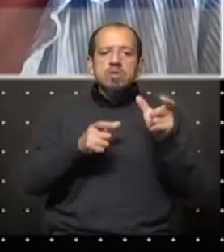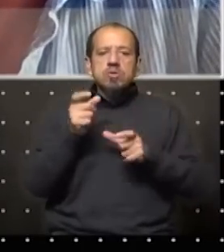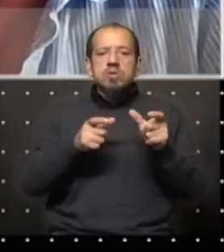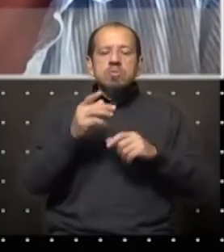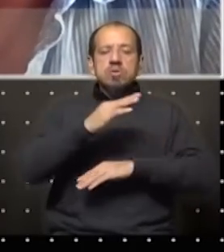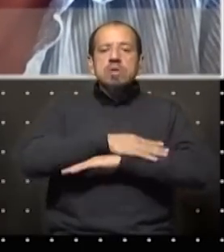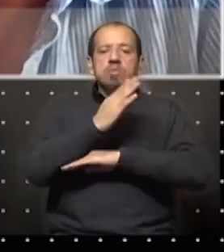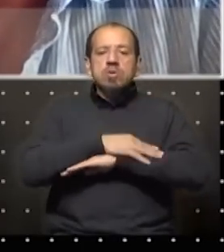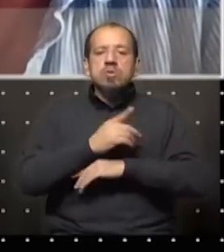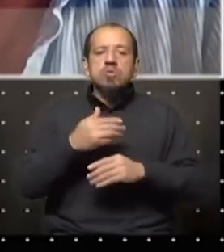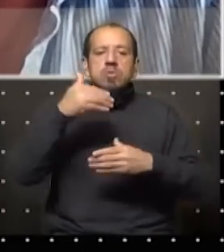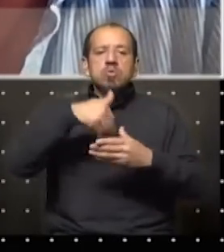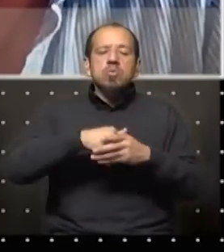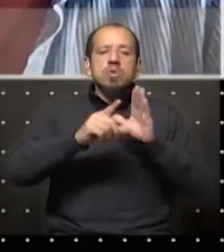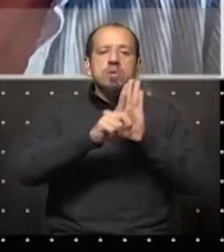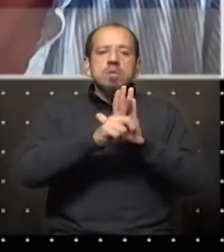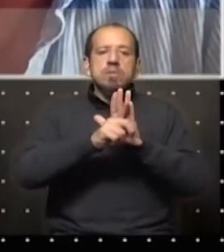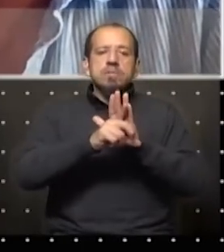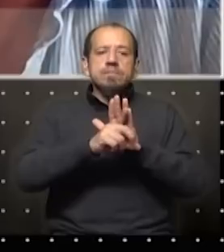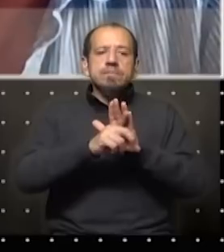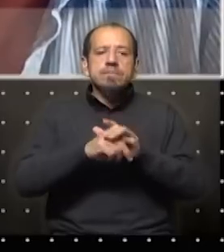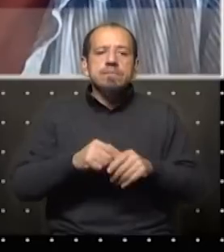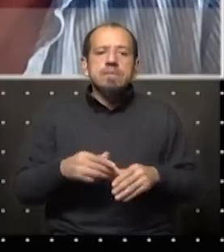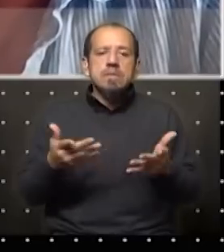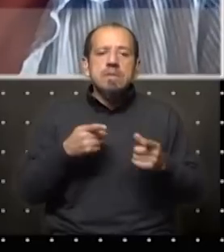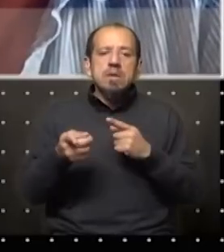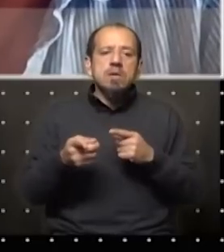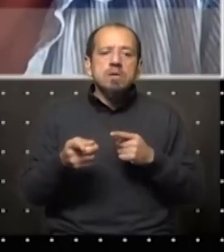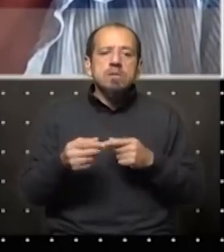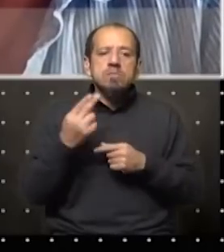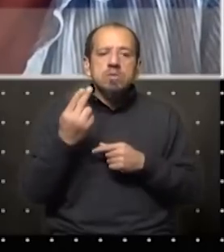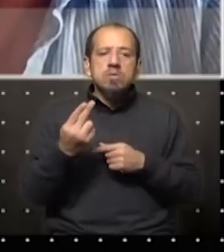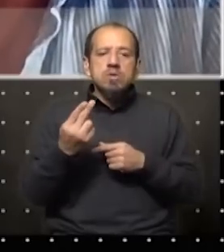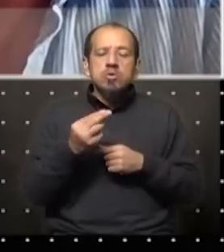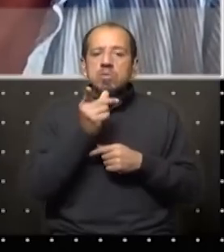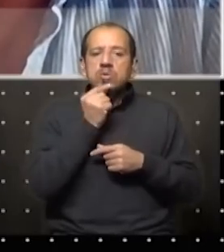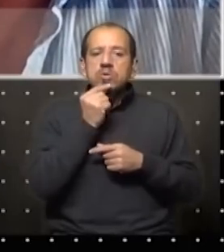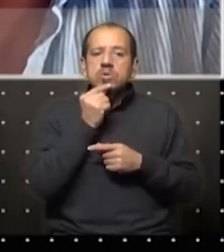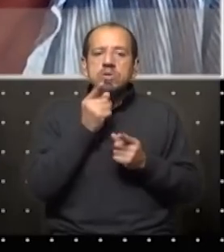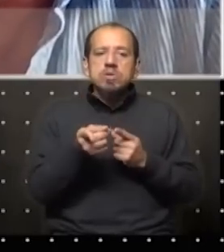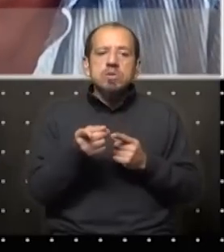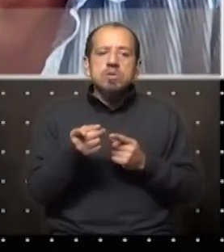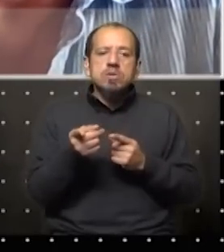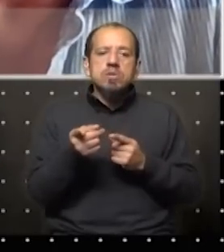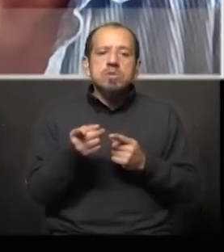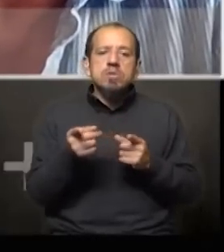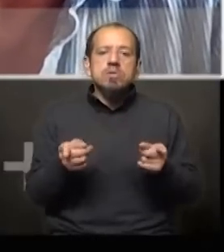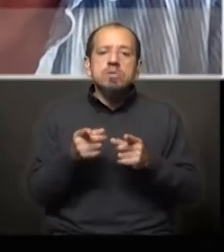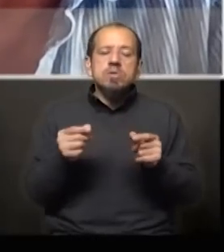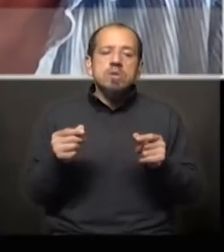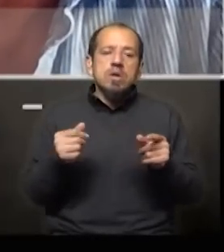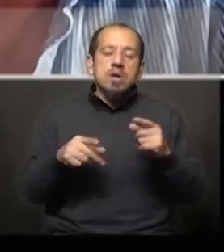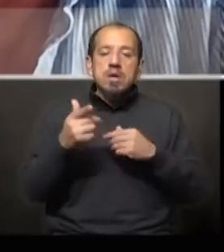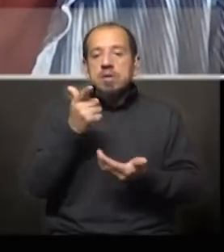ese camión y entonces votó una ley que a partir de entonces autorizó a la policía a hacer uso